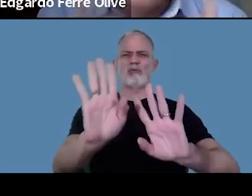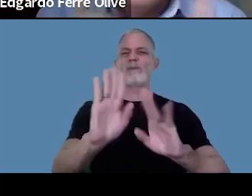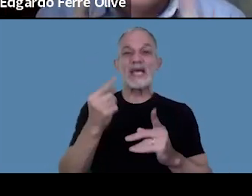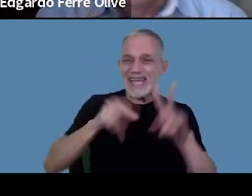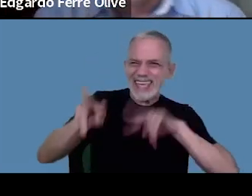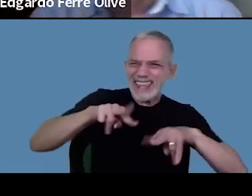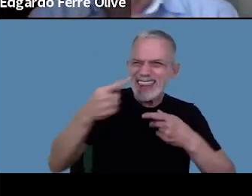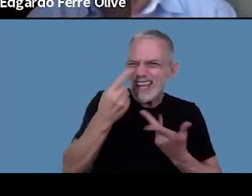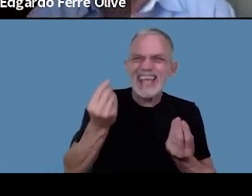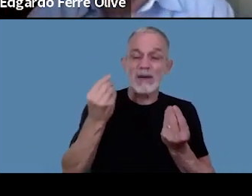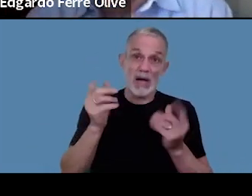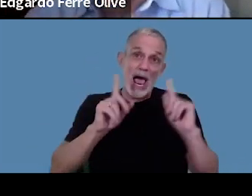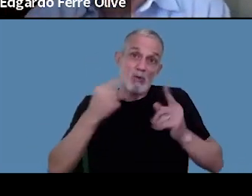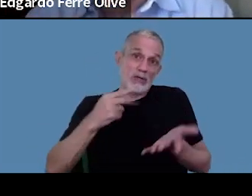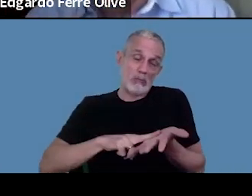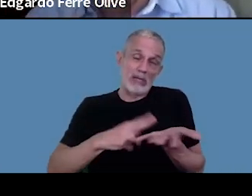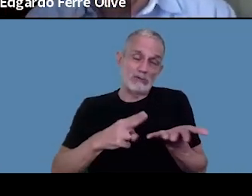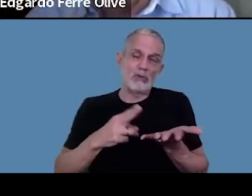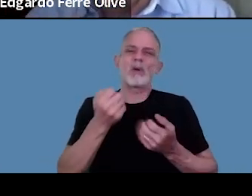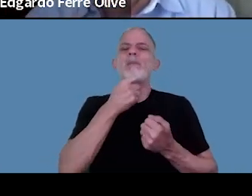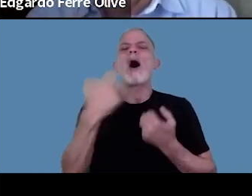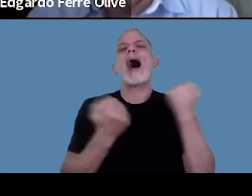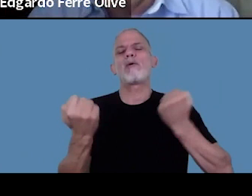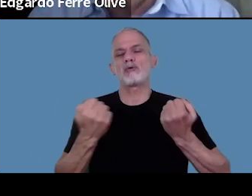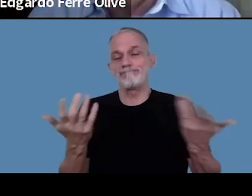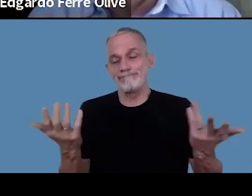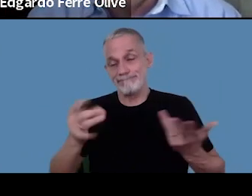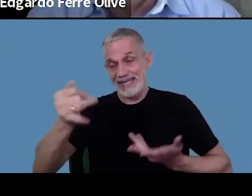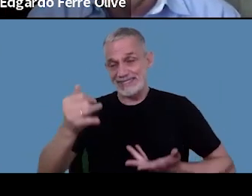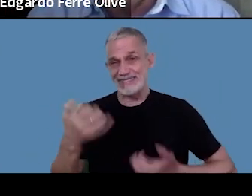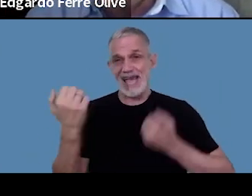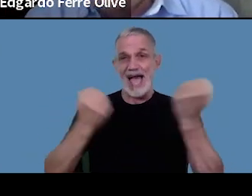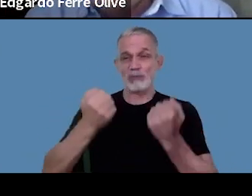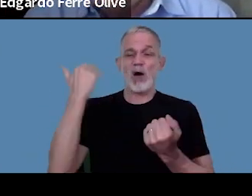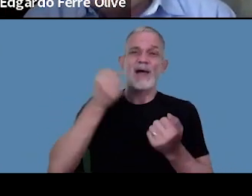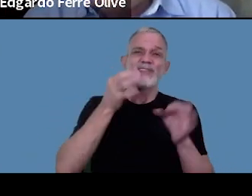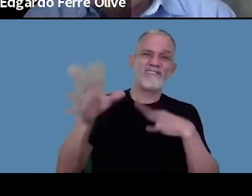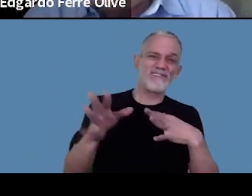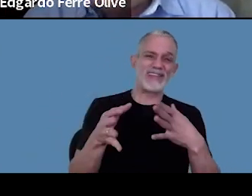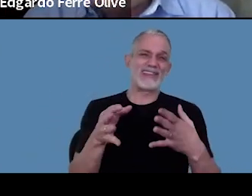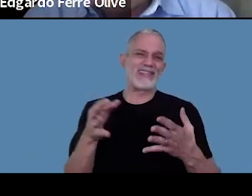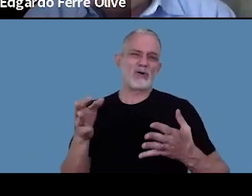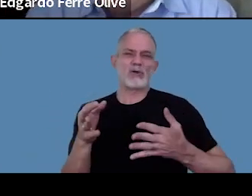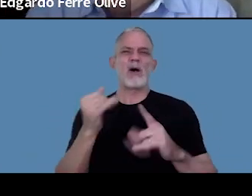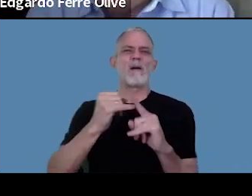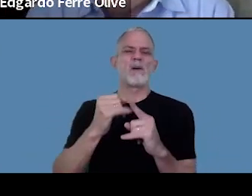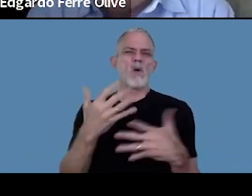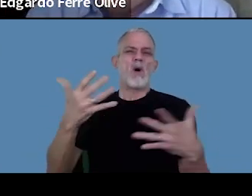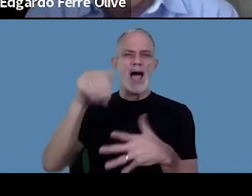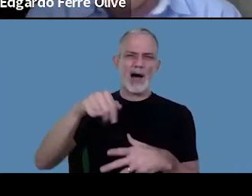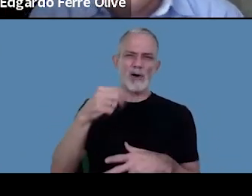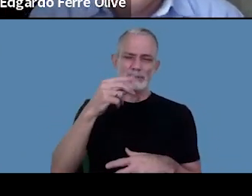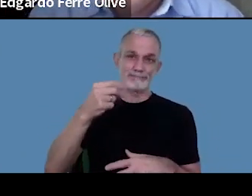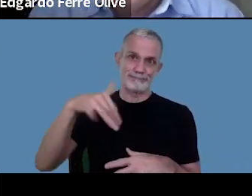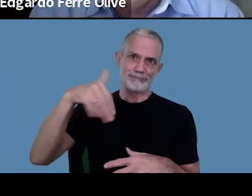en algunos impuestos, en otros sí, ¿no? Con lo de los autos, ¿sí? Porque los autos que antes eran de mediana aporte, digamos, ahora están todos